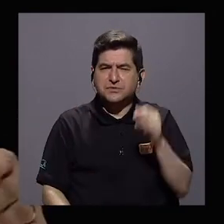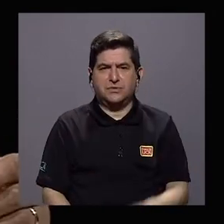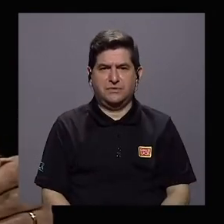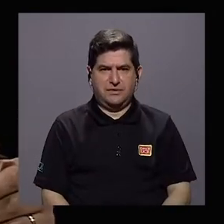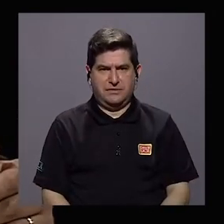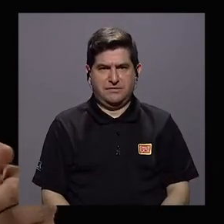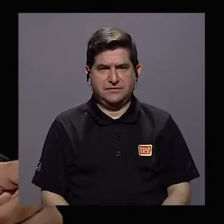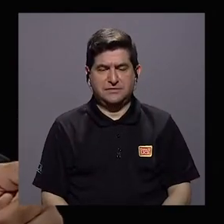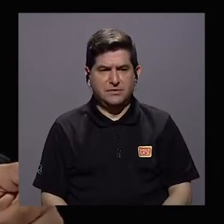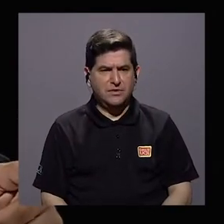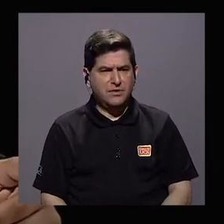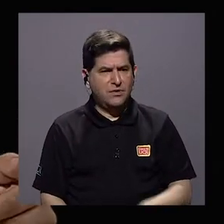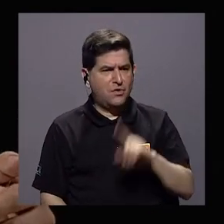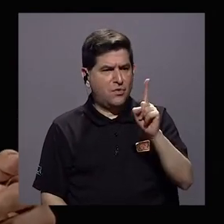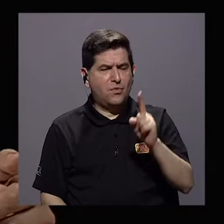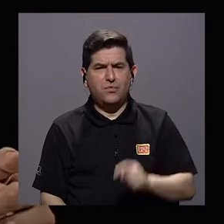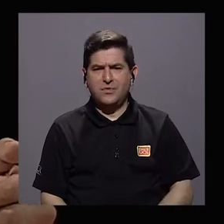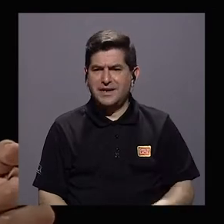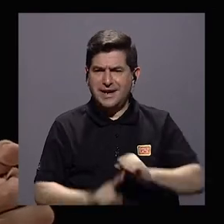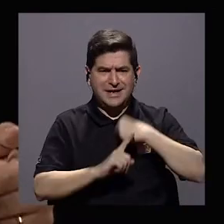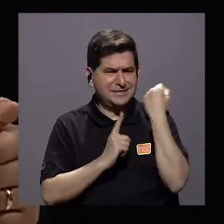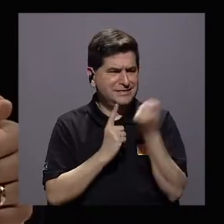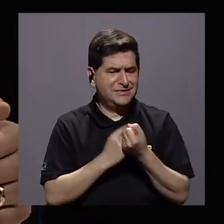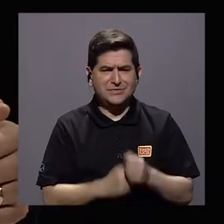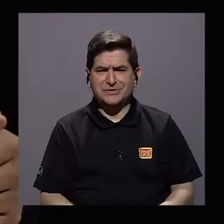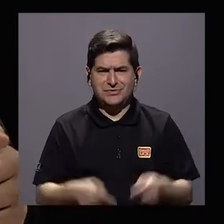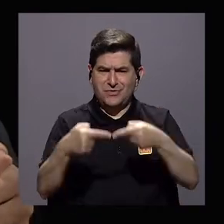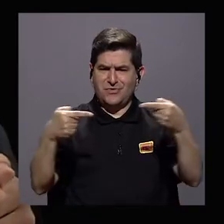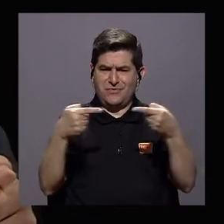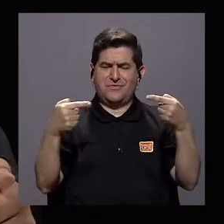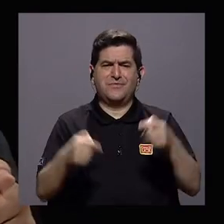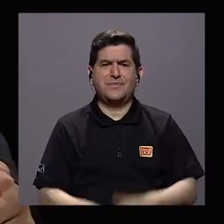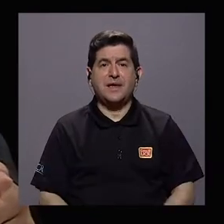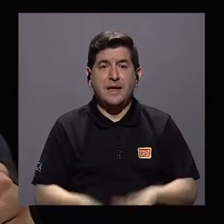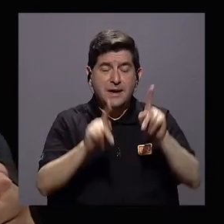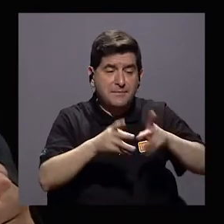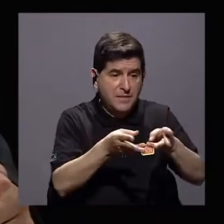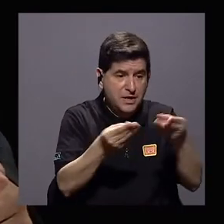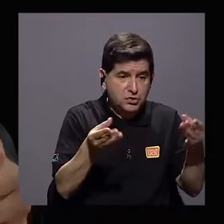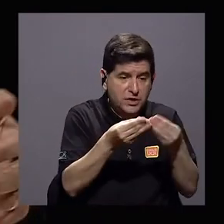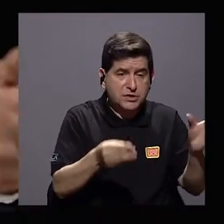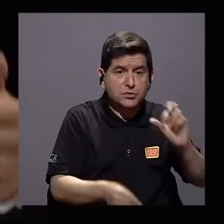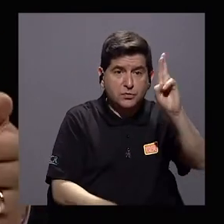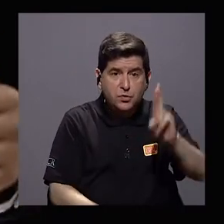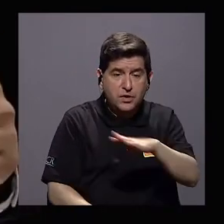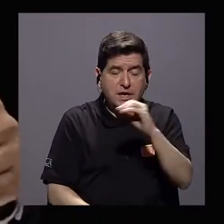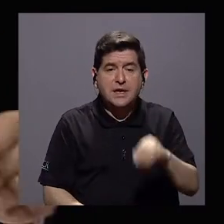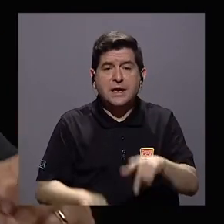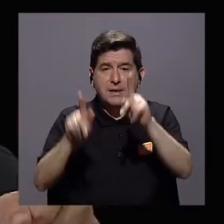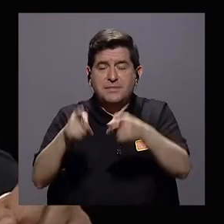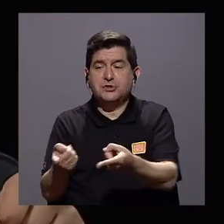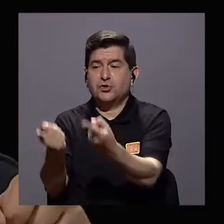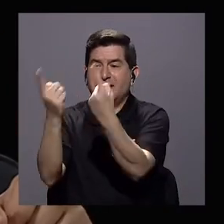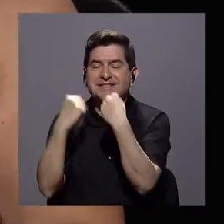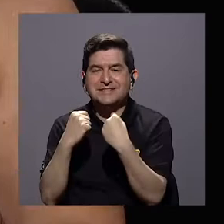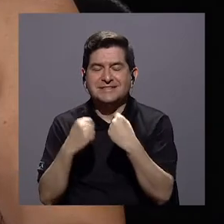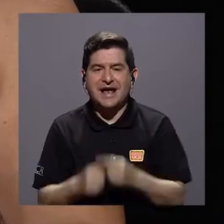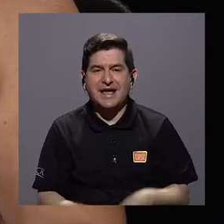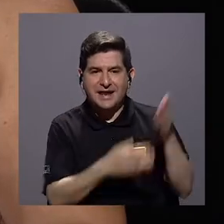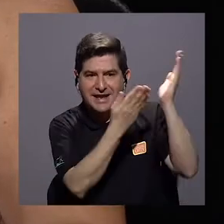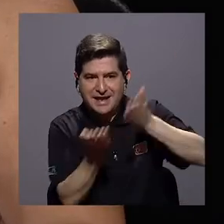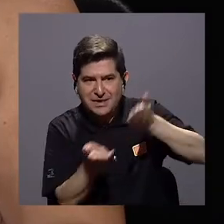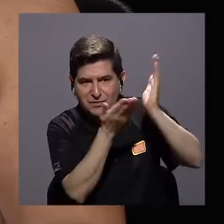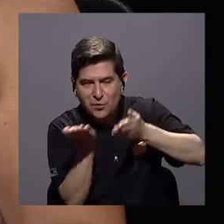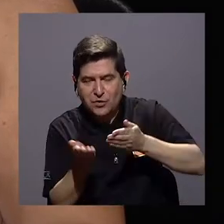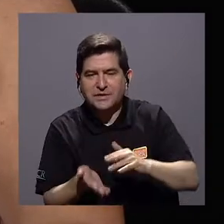cómo existe una gran dicotomía entre quienes lo producen a nivel de Costa Rica y quienes lo hacen traer? Claro,